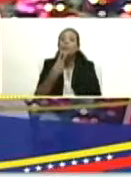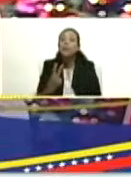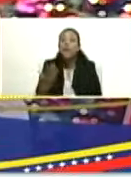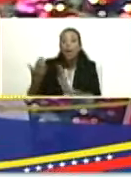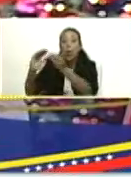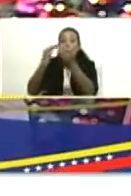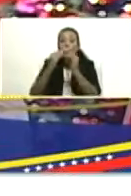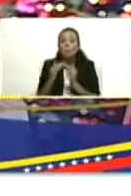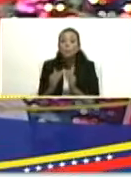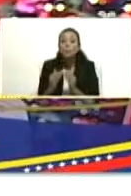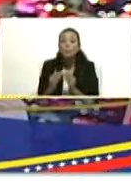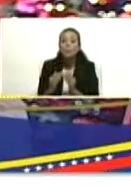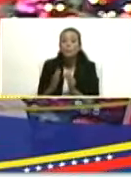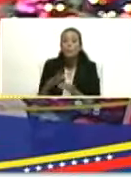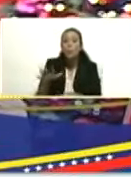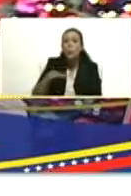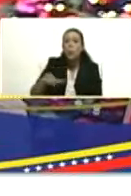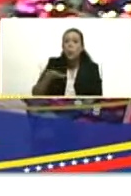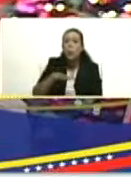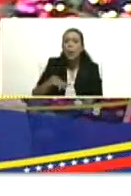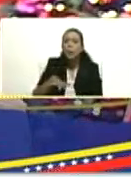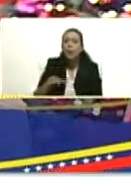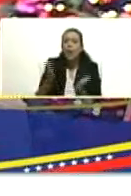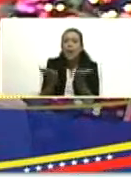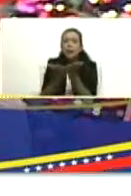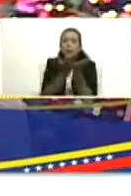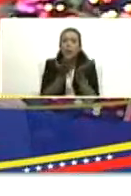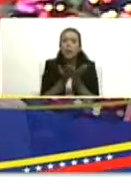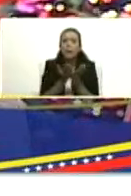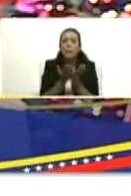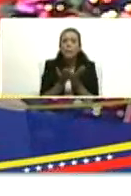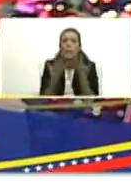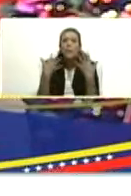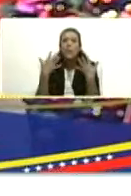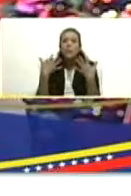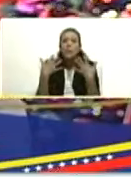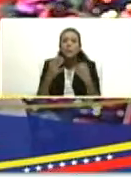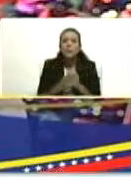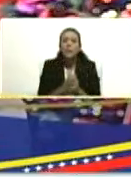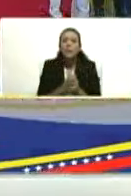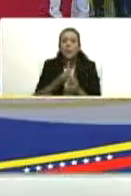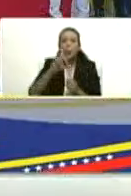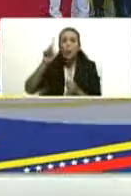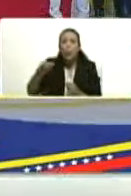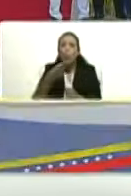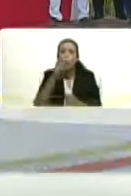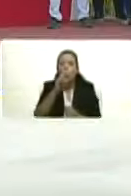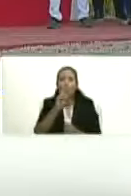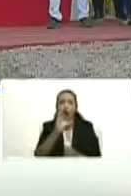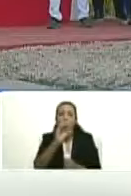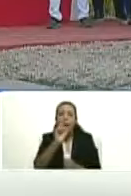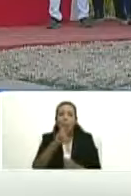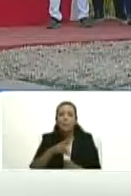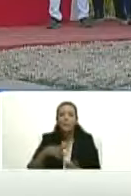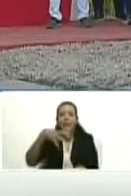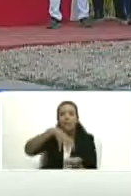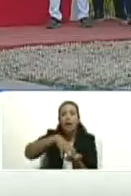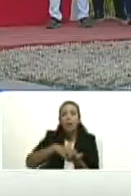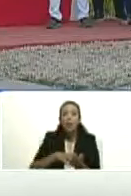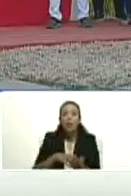de el urbanismo Las Brisas, en Guacara, Guacara, estado